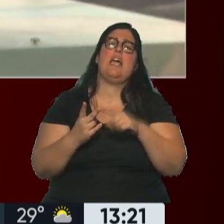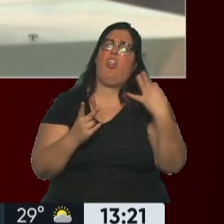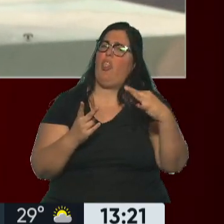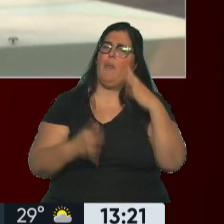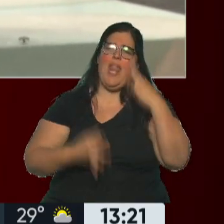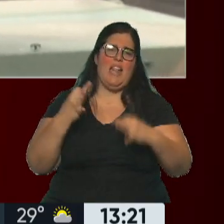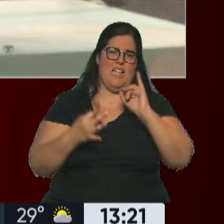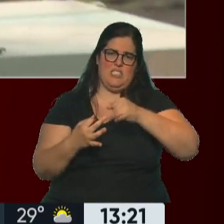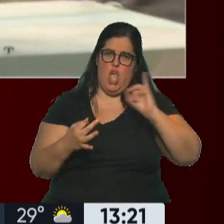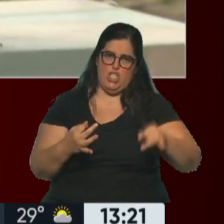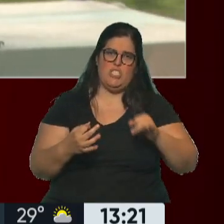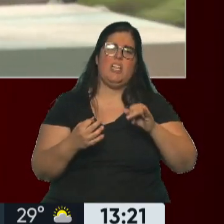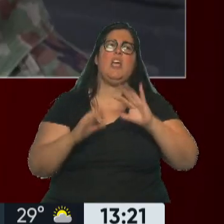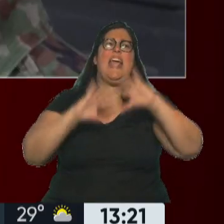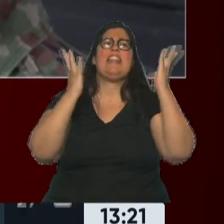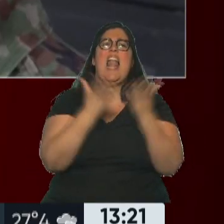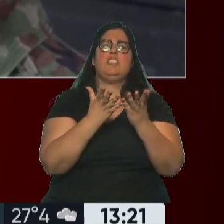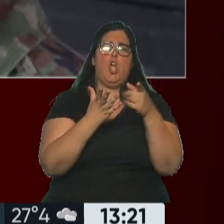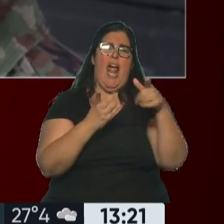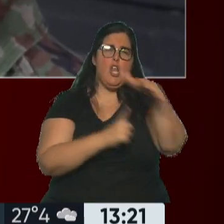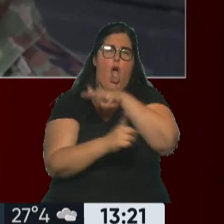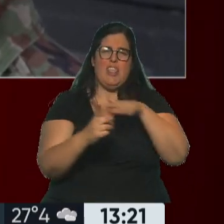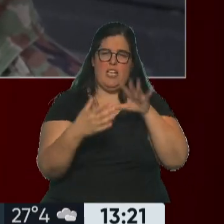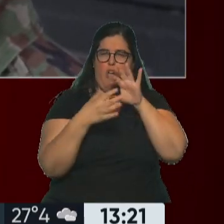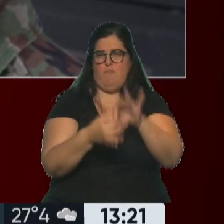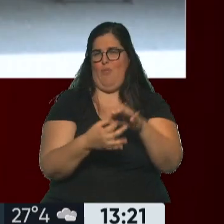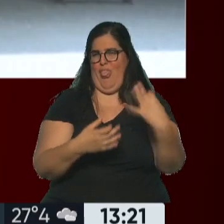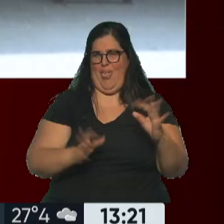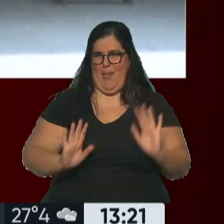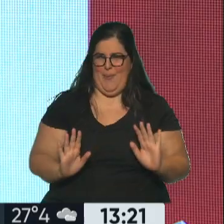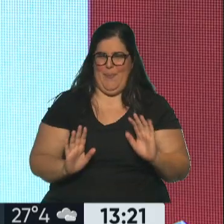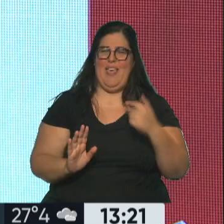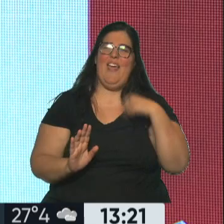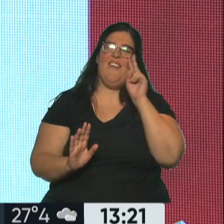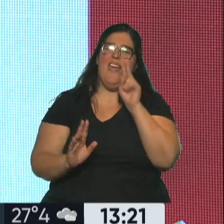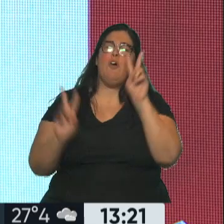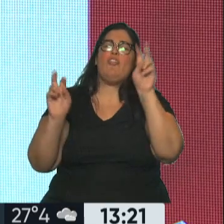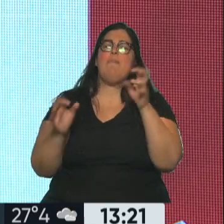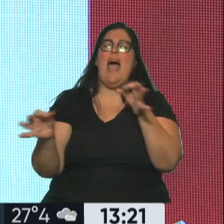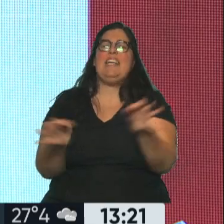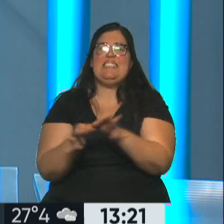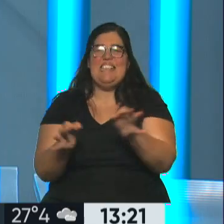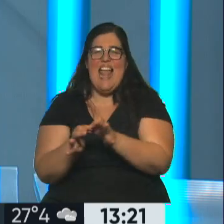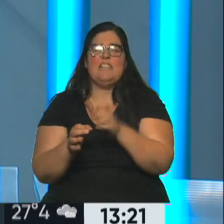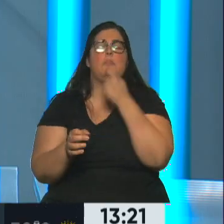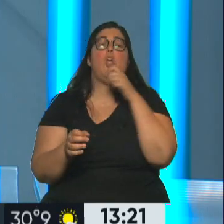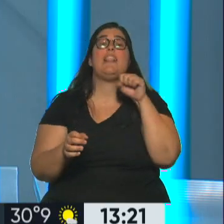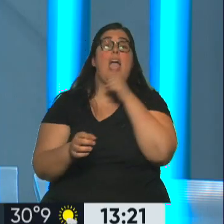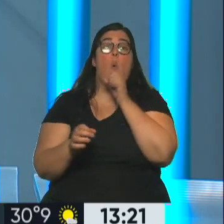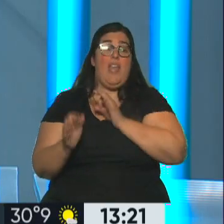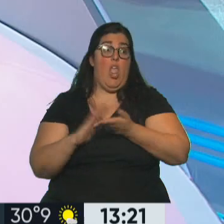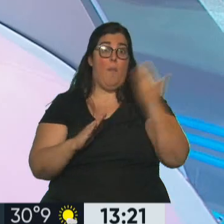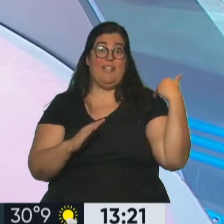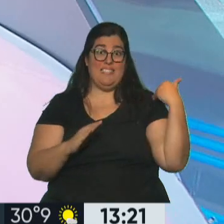en un contexto internacional en el que estamos viendo. Acá lo planteamos por el tema de las islas, incluso lo que pasó con Taiwán el año